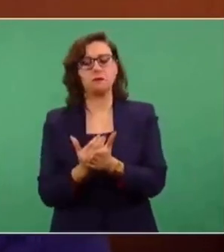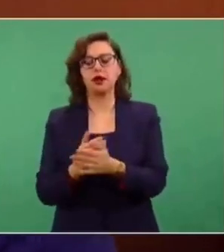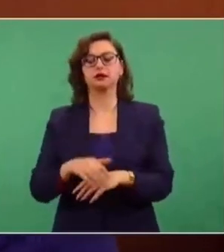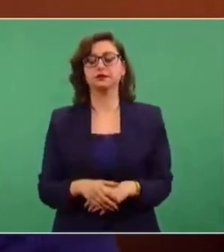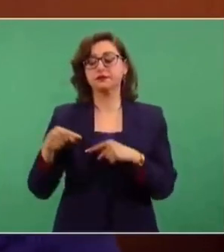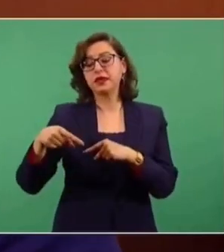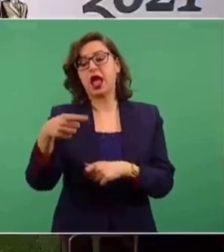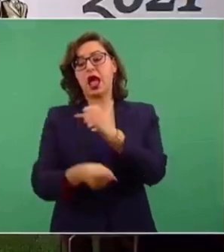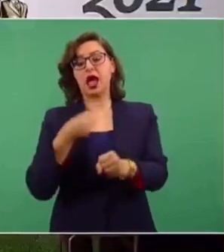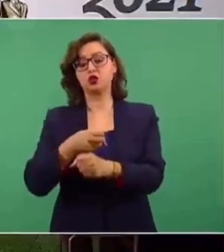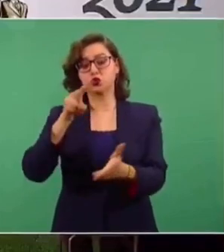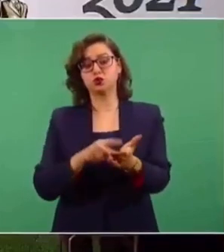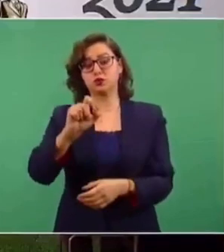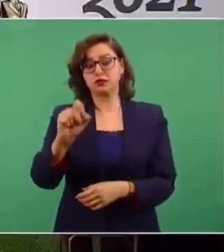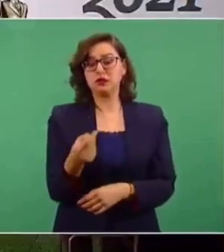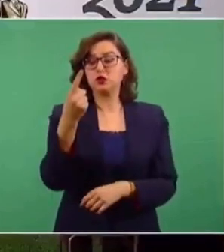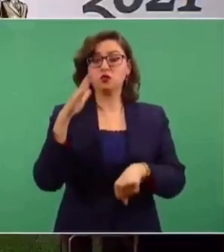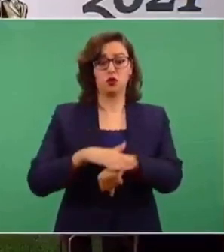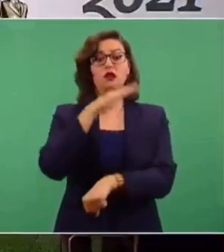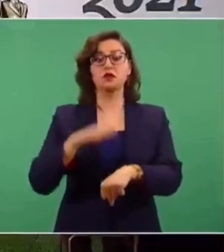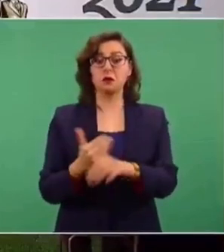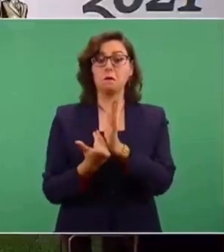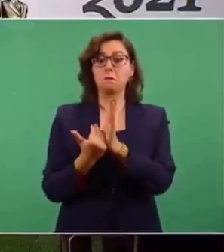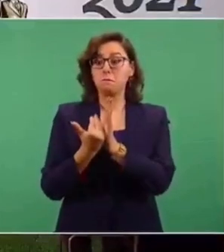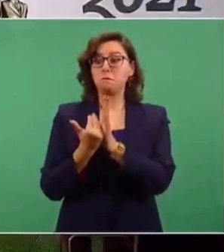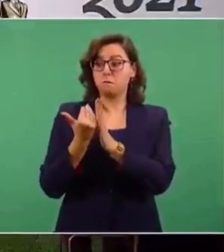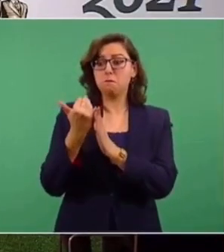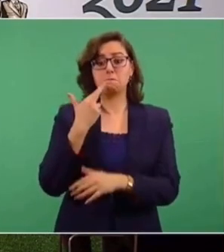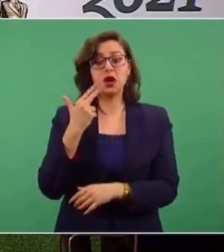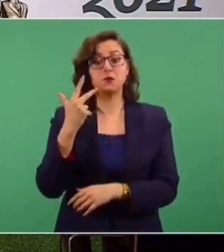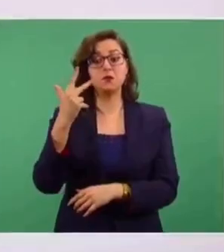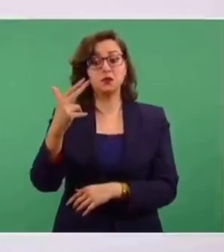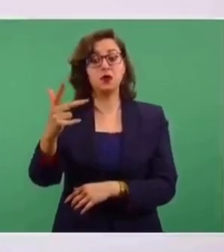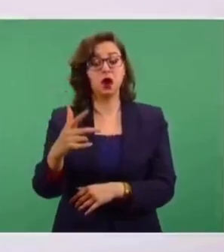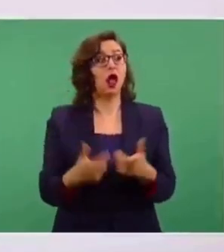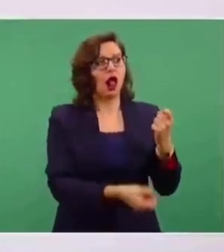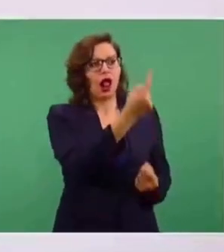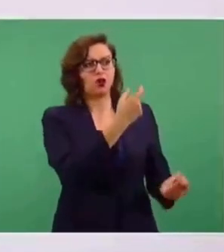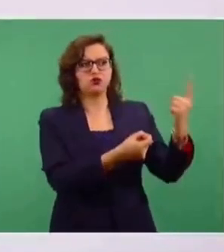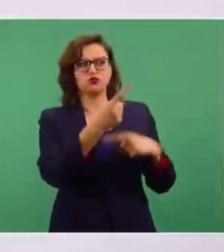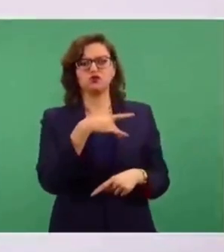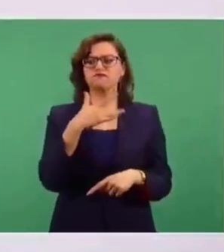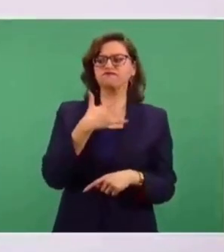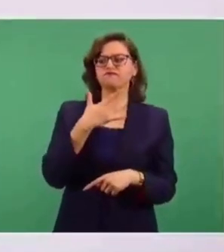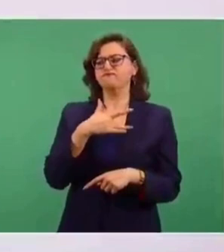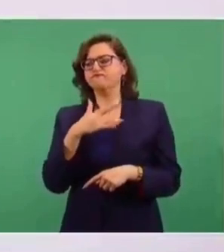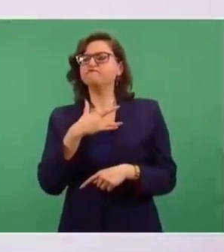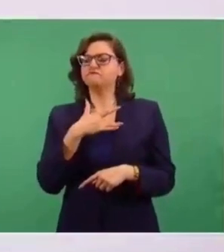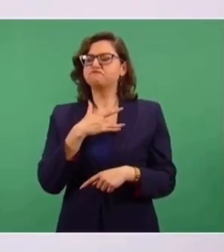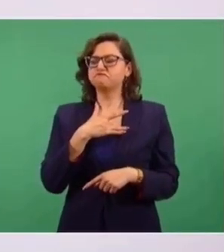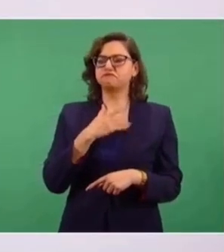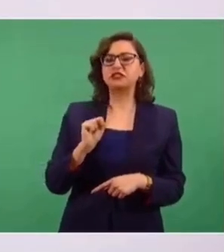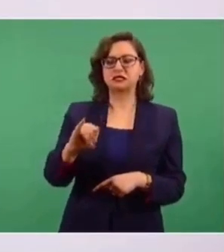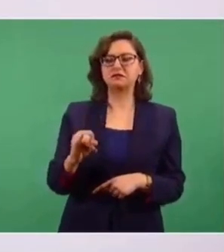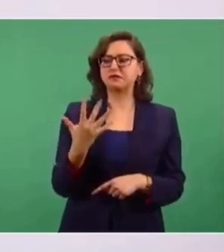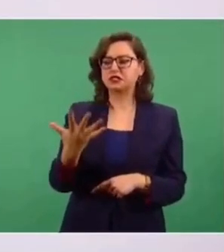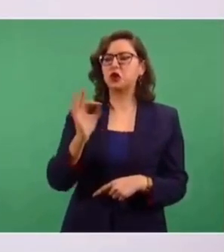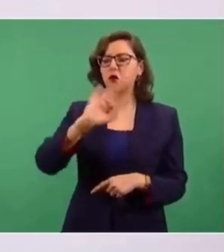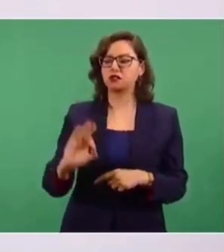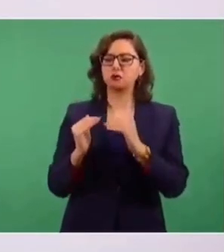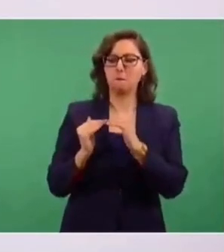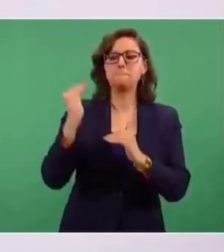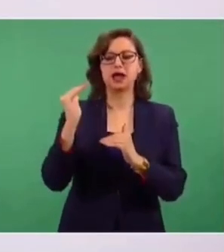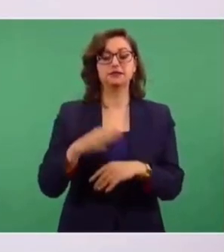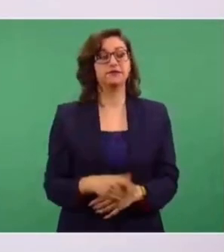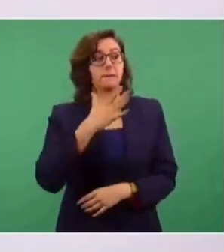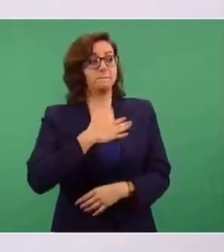ido subiendo y ahora hasta los más precavidos aceptan que será del 5%. En mi opinión, a mediados de este año nuestra